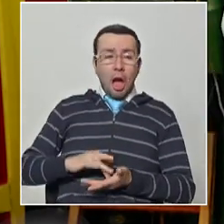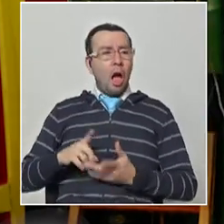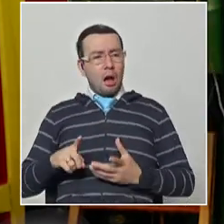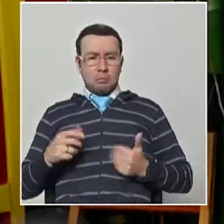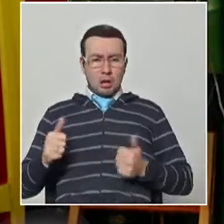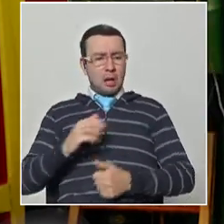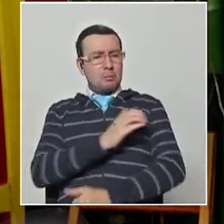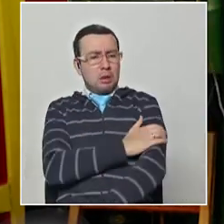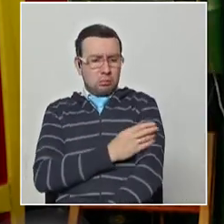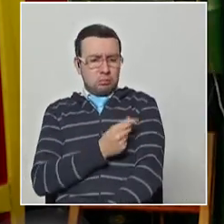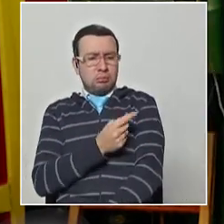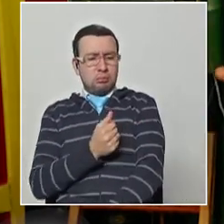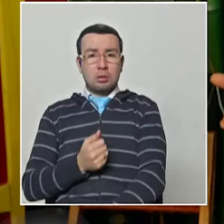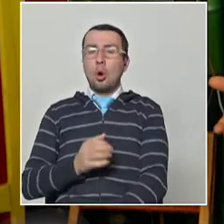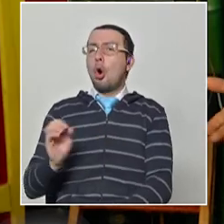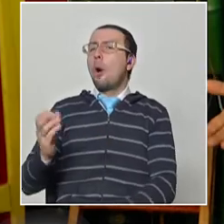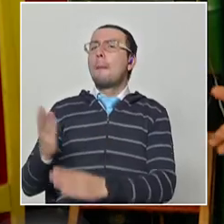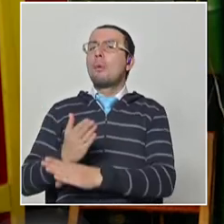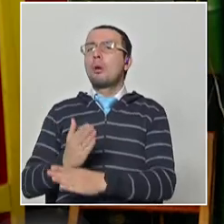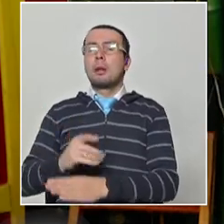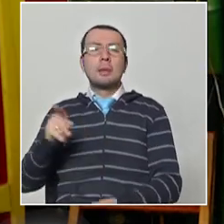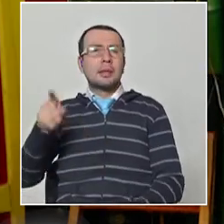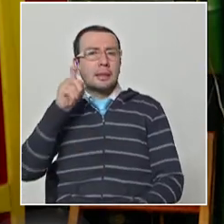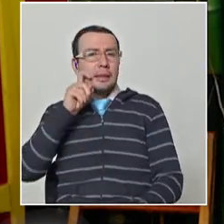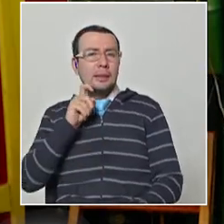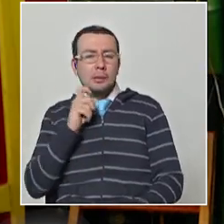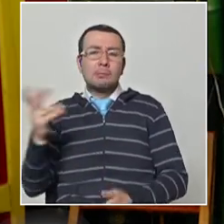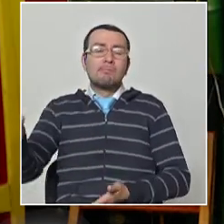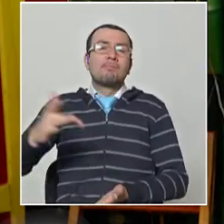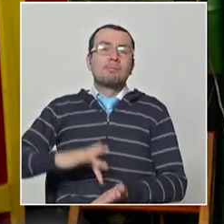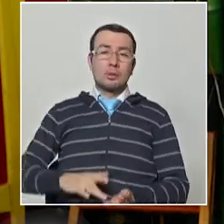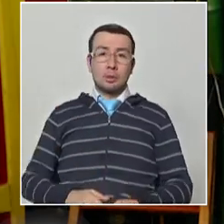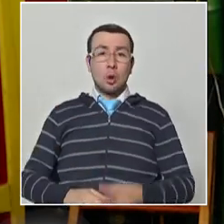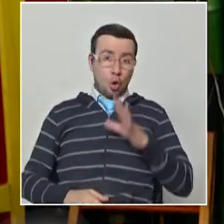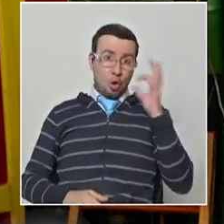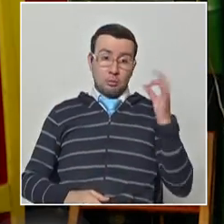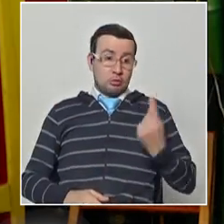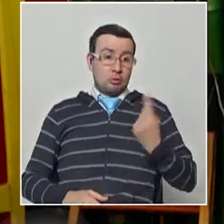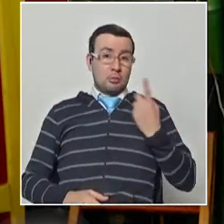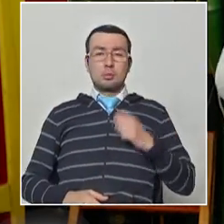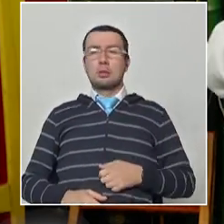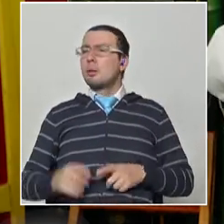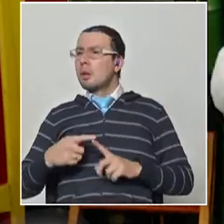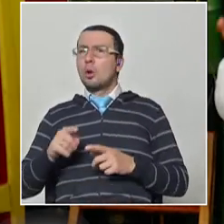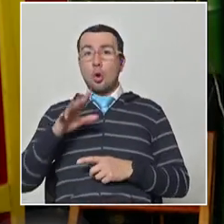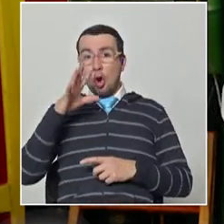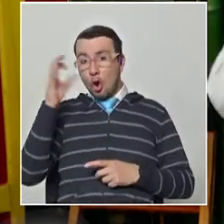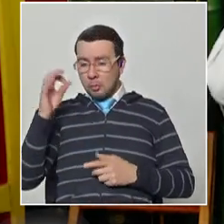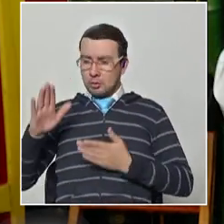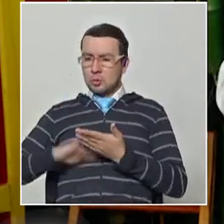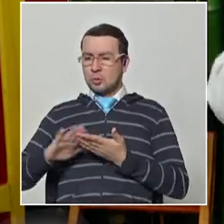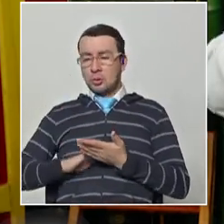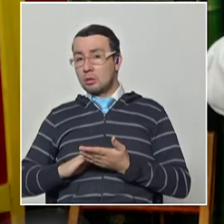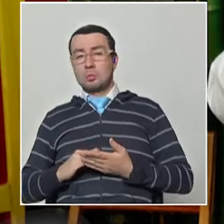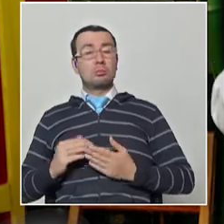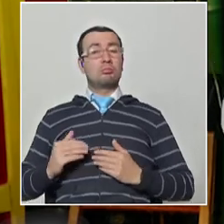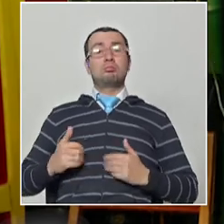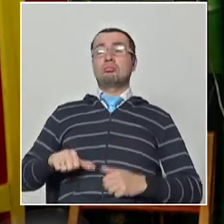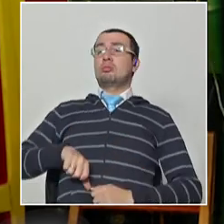la presión pero los problemas sexuales la gran mayoría de estos nosotros los hombres no queremos saber de eso por el